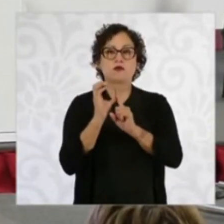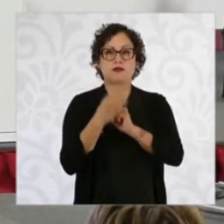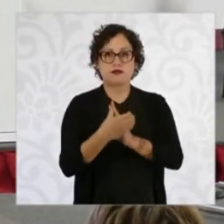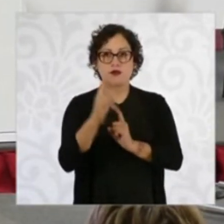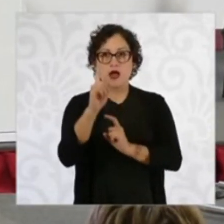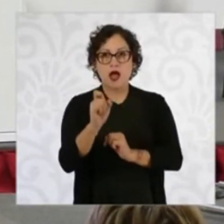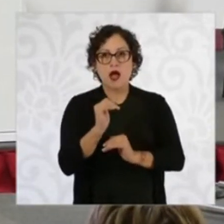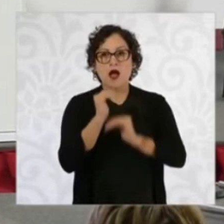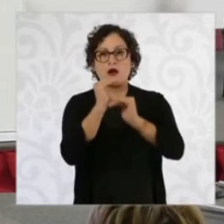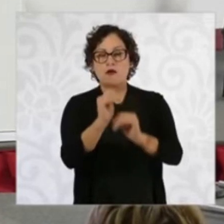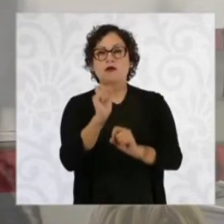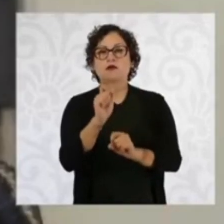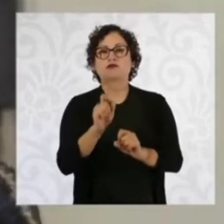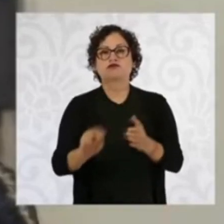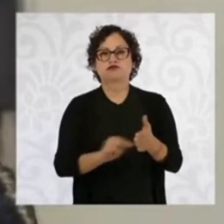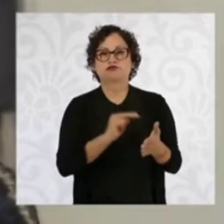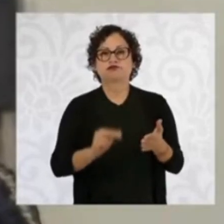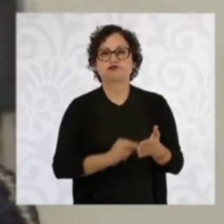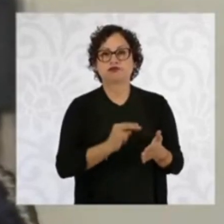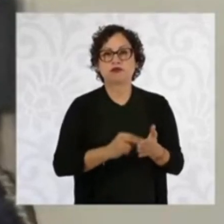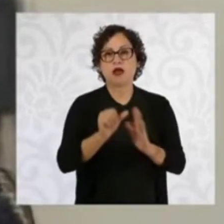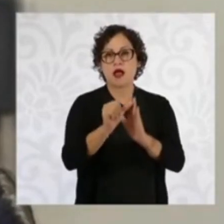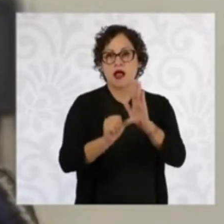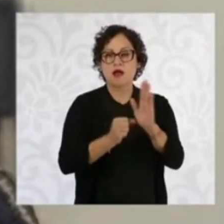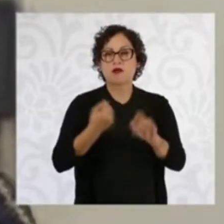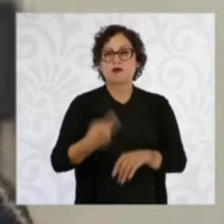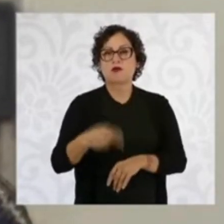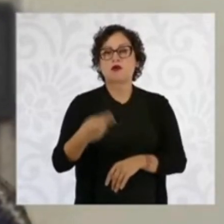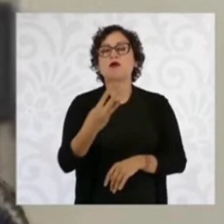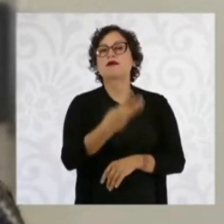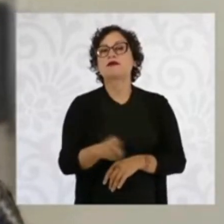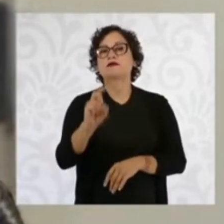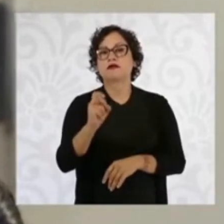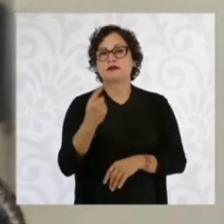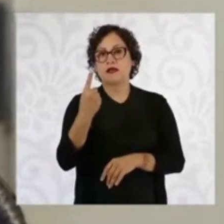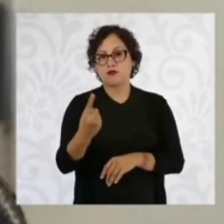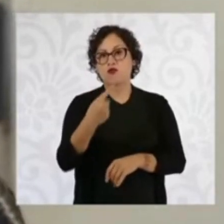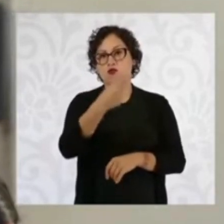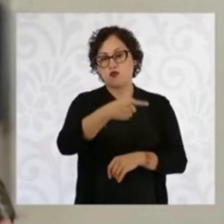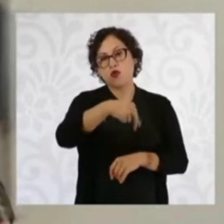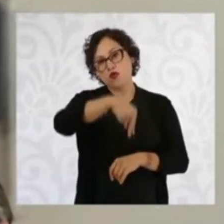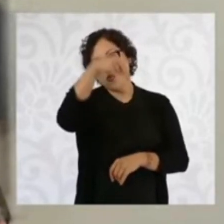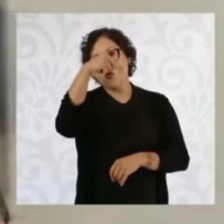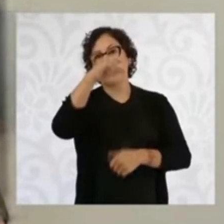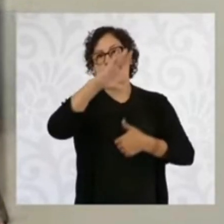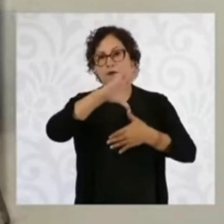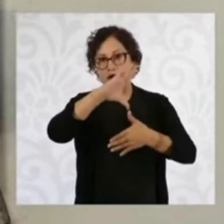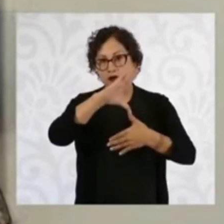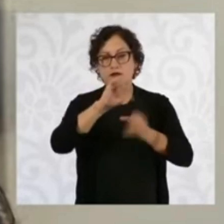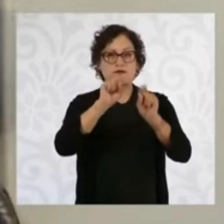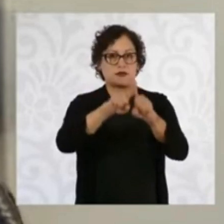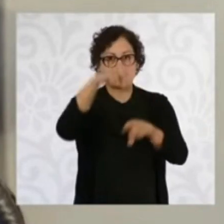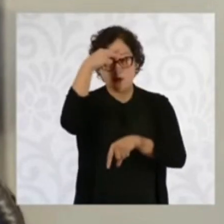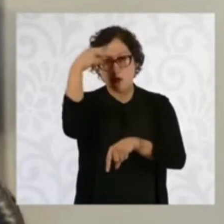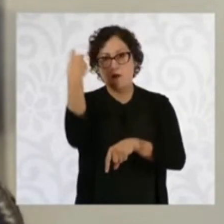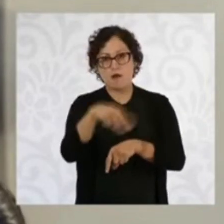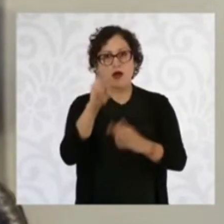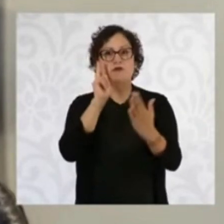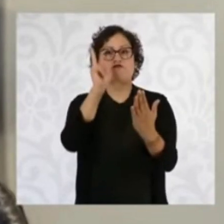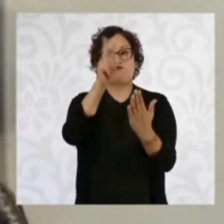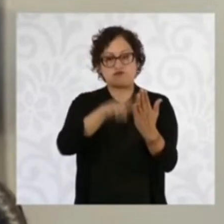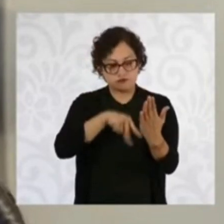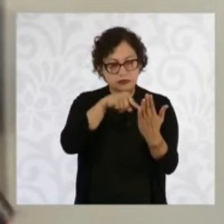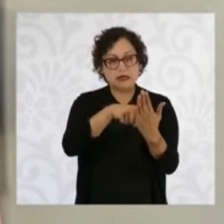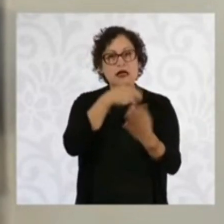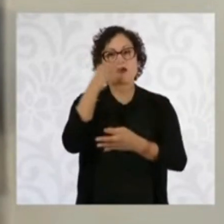una firma de un acta 331 para el abastecimiento de agua tanto a Estados Unidos de Norteamérica como a México. Hemos leído el comunicado y un